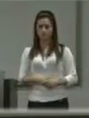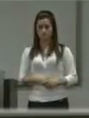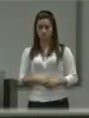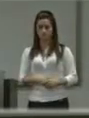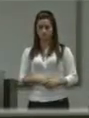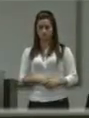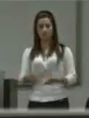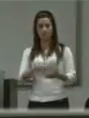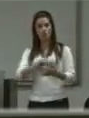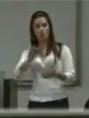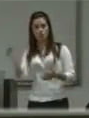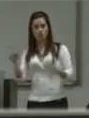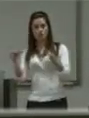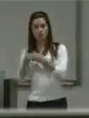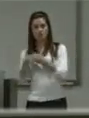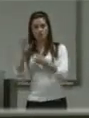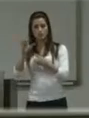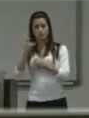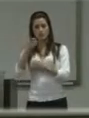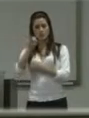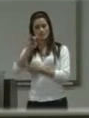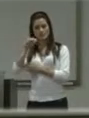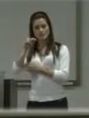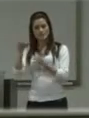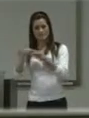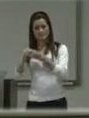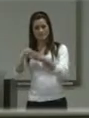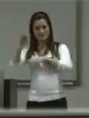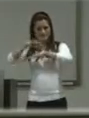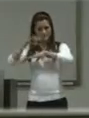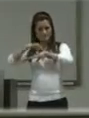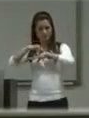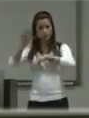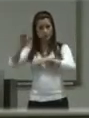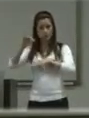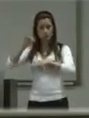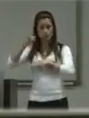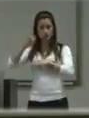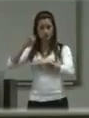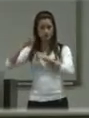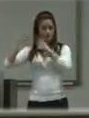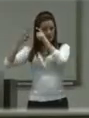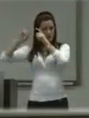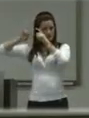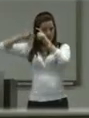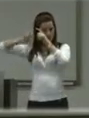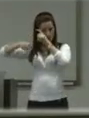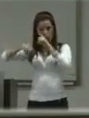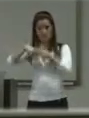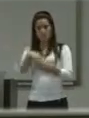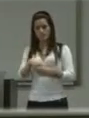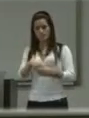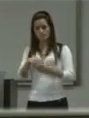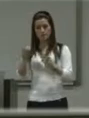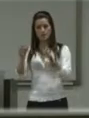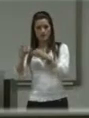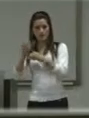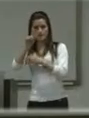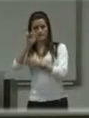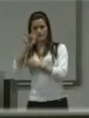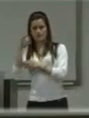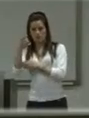de la federación internacional de ginecob así de ginecólogos y obstetras la figo que tiene